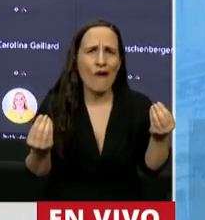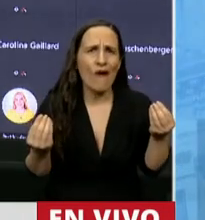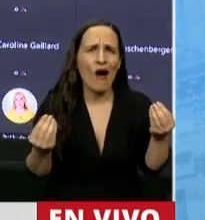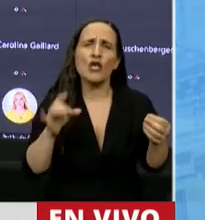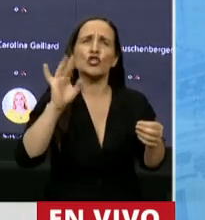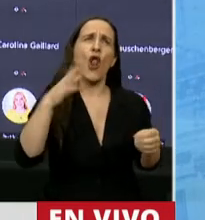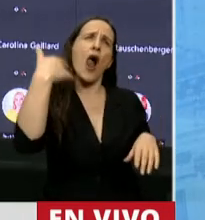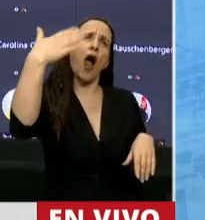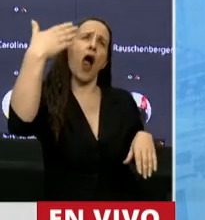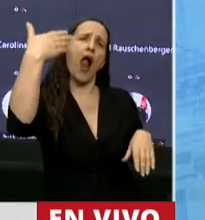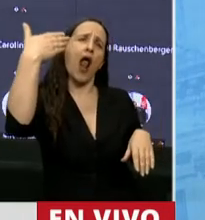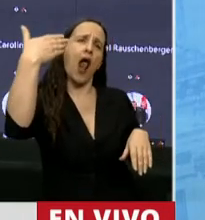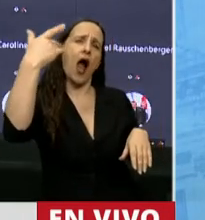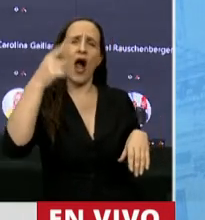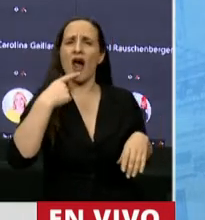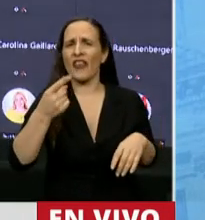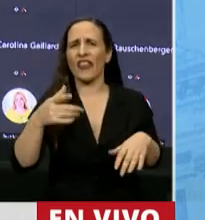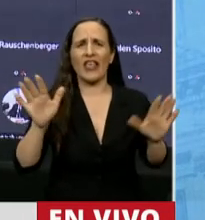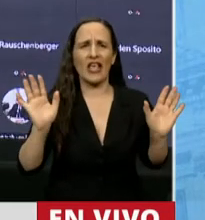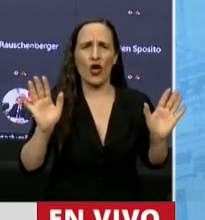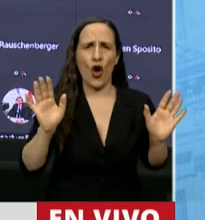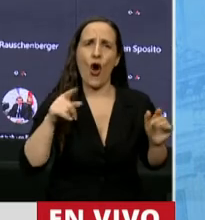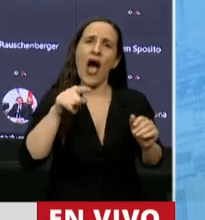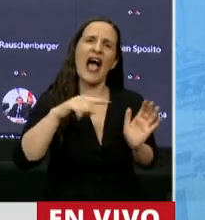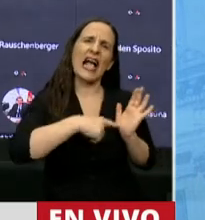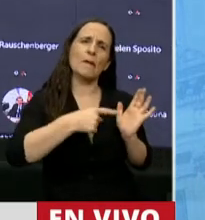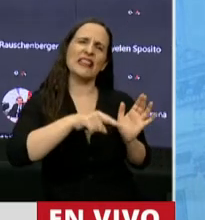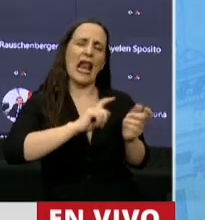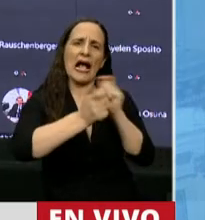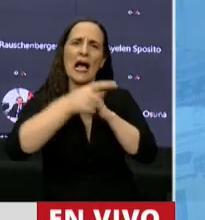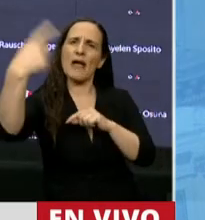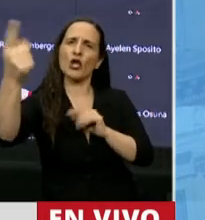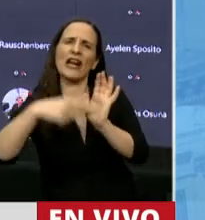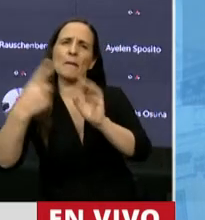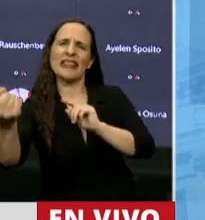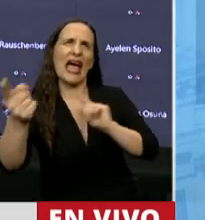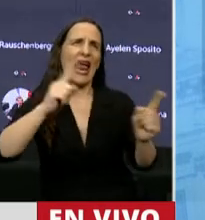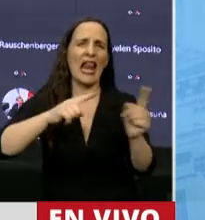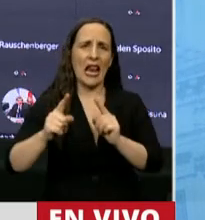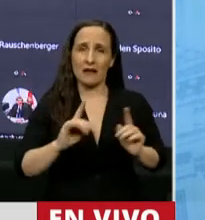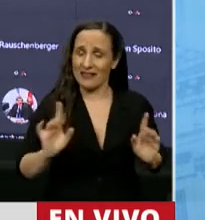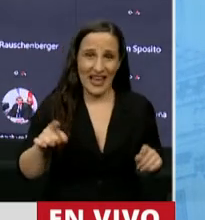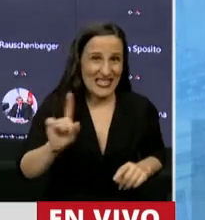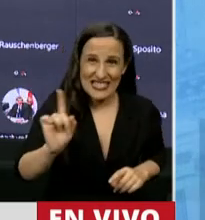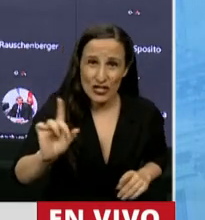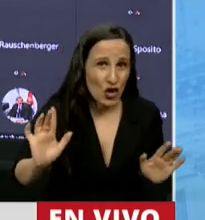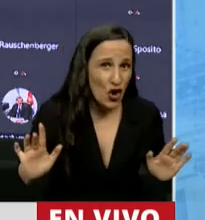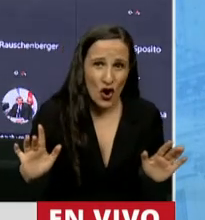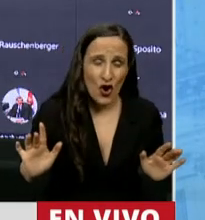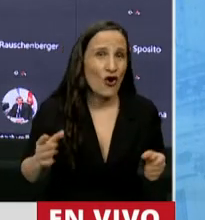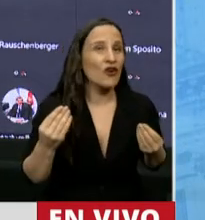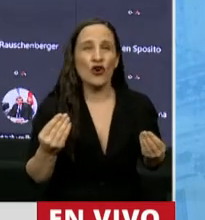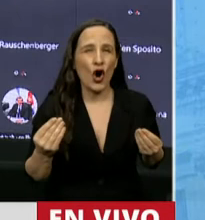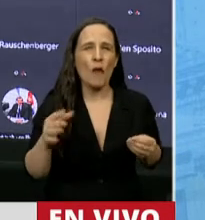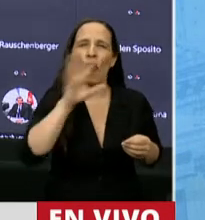proclama declarando capitales alternas. El federalismo se demuestra en